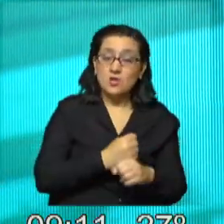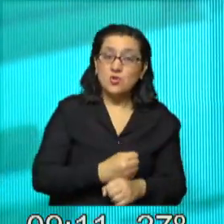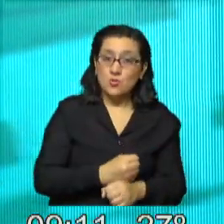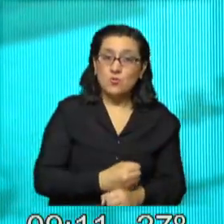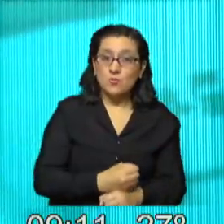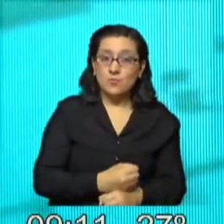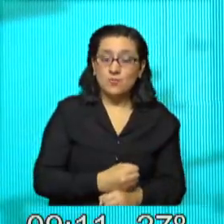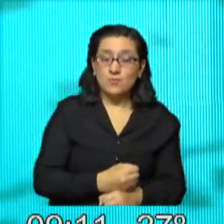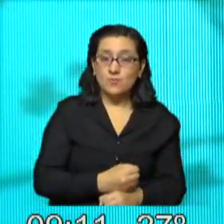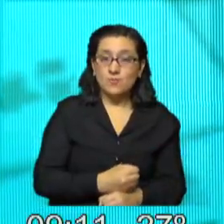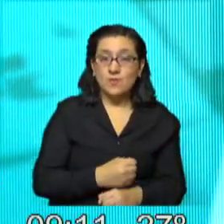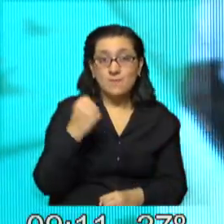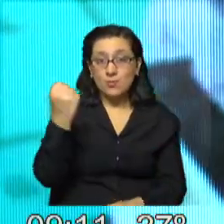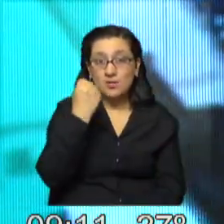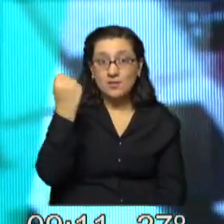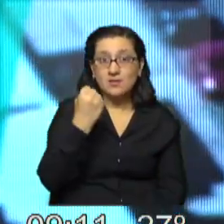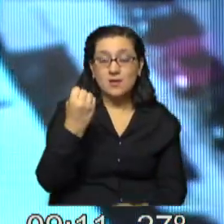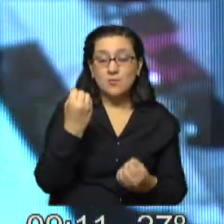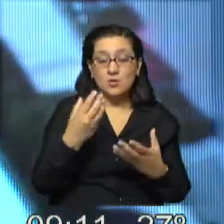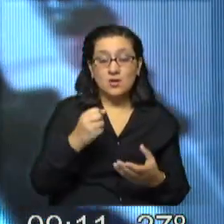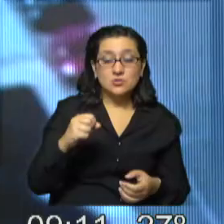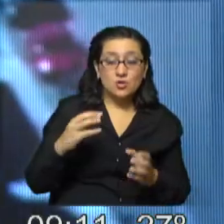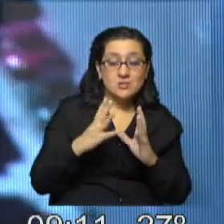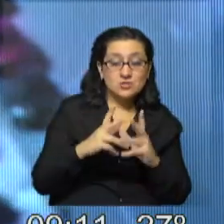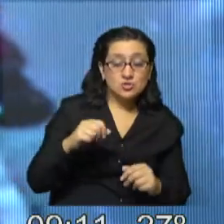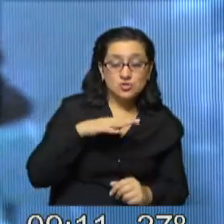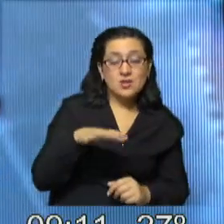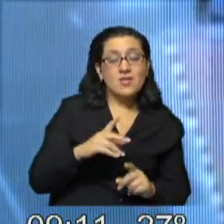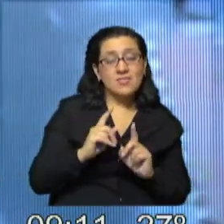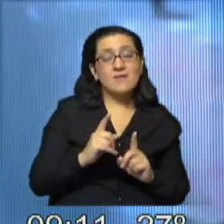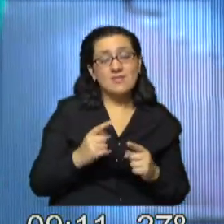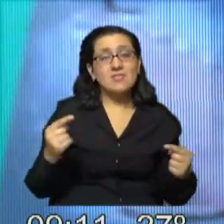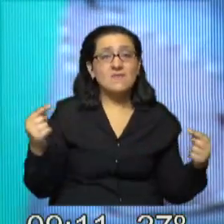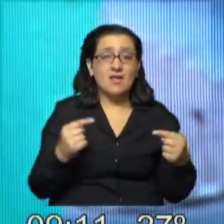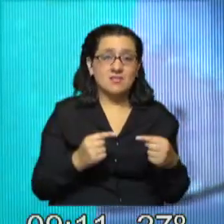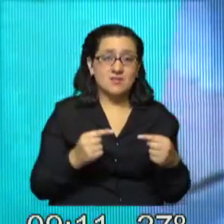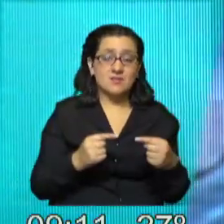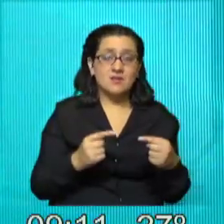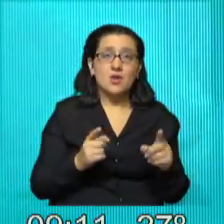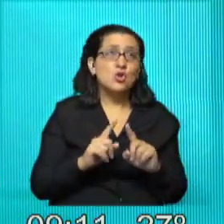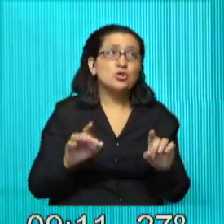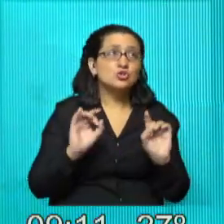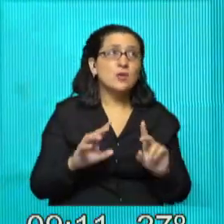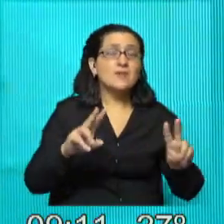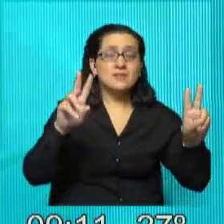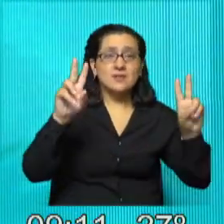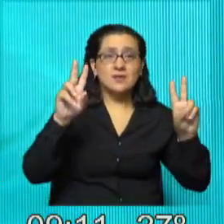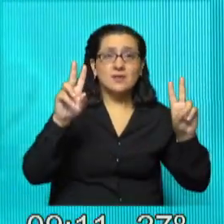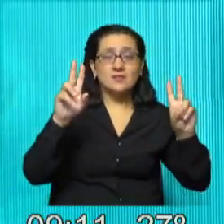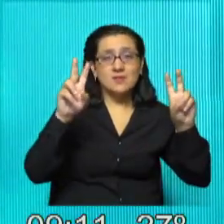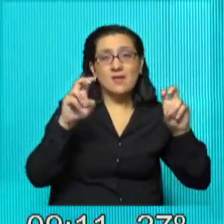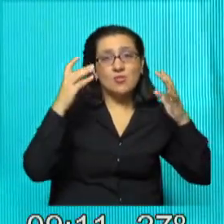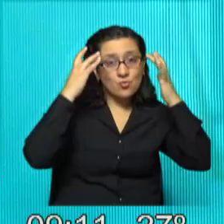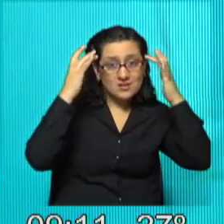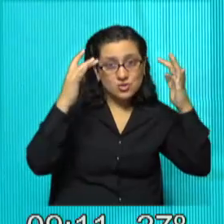creemos que las organizaciones sociales, el campo popular se tiene que sentar a debatir estos temas, no solo en educación, sino en todo país productivo, bueno,